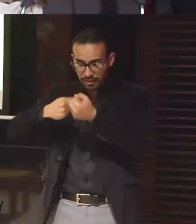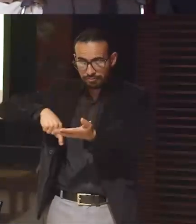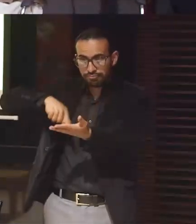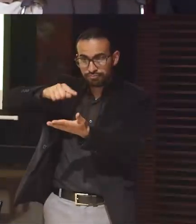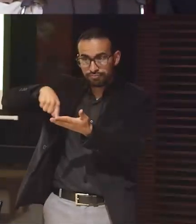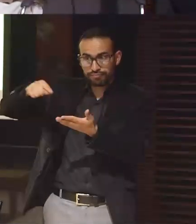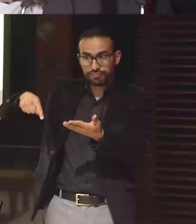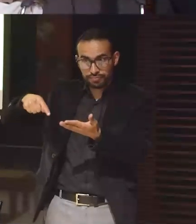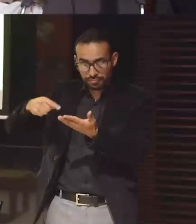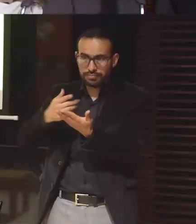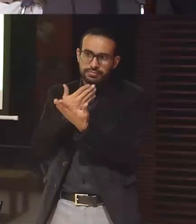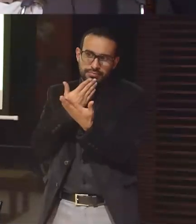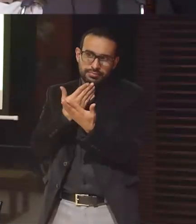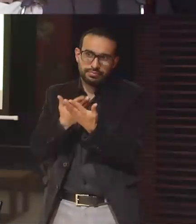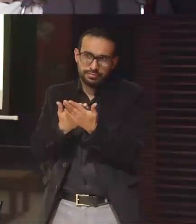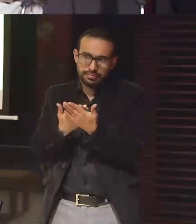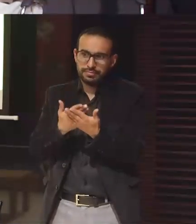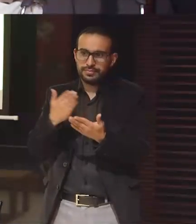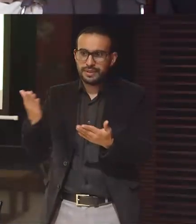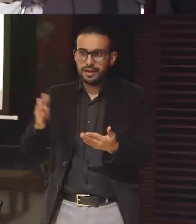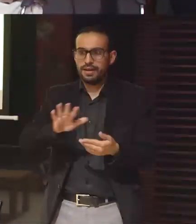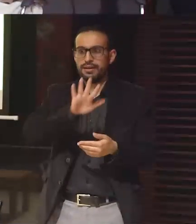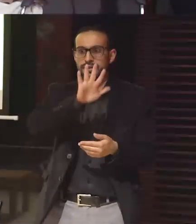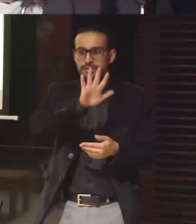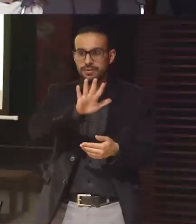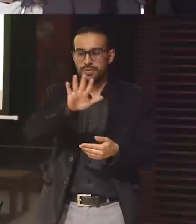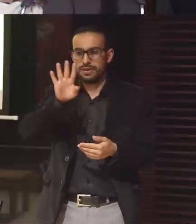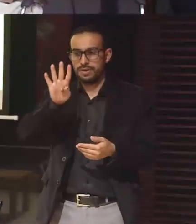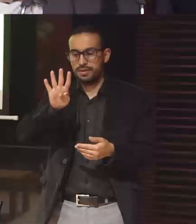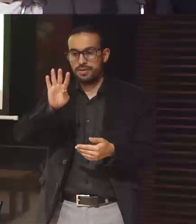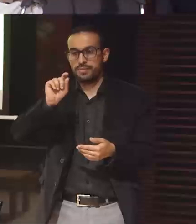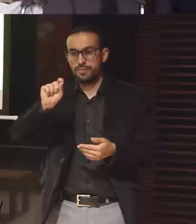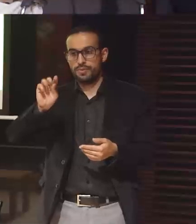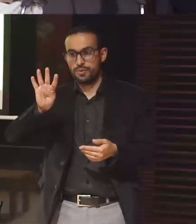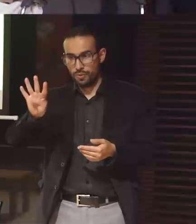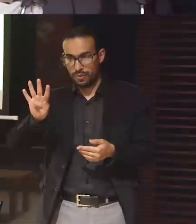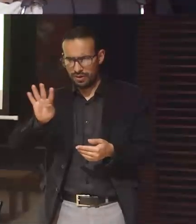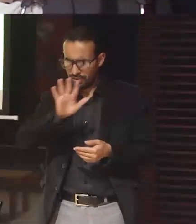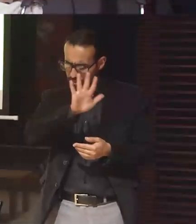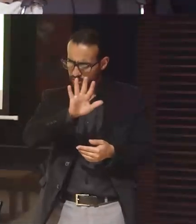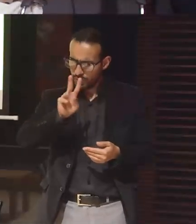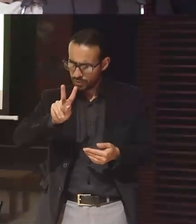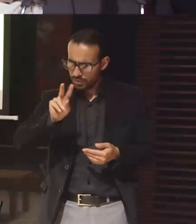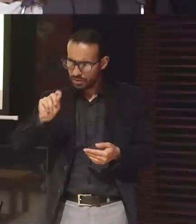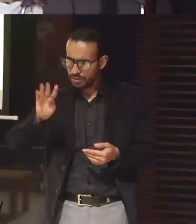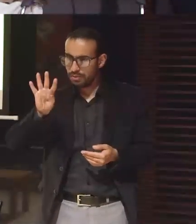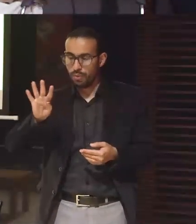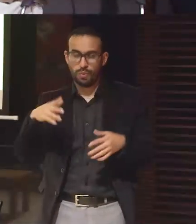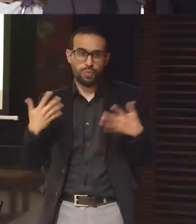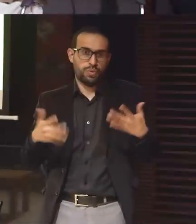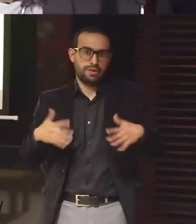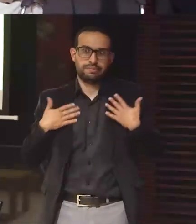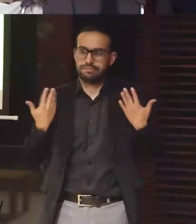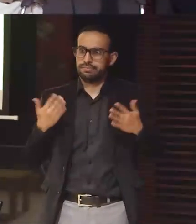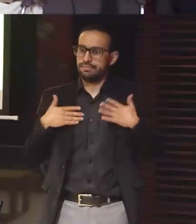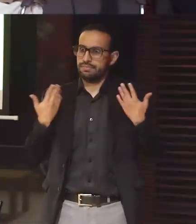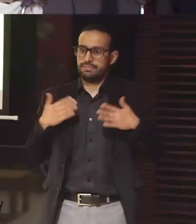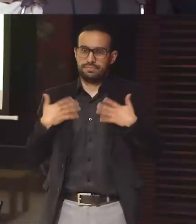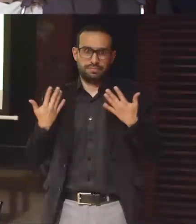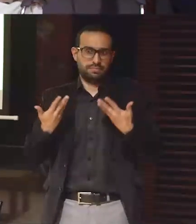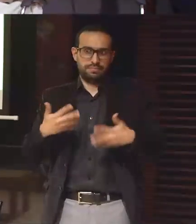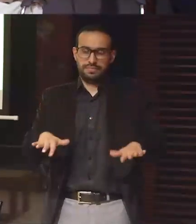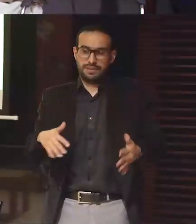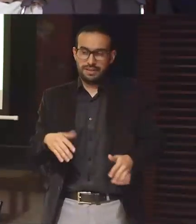ese 54%, 52.4% que mencionaste, que es una felicidad cuando lo vemos.